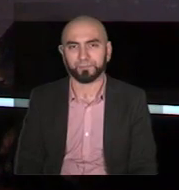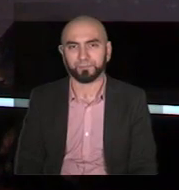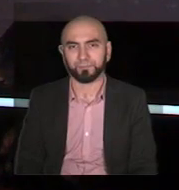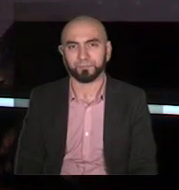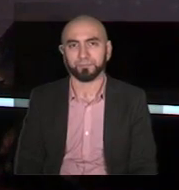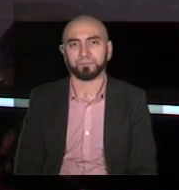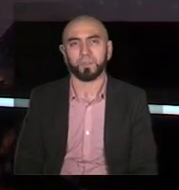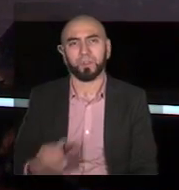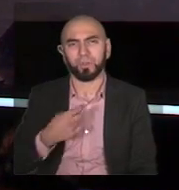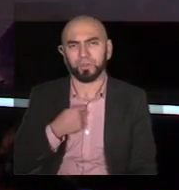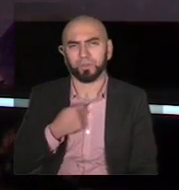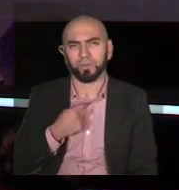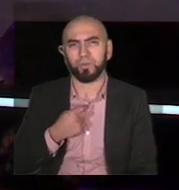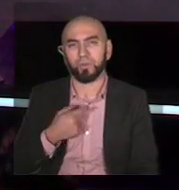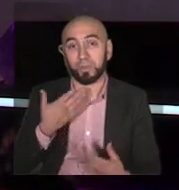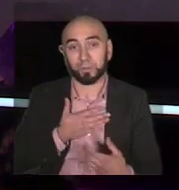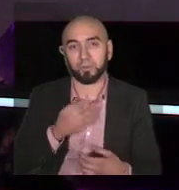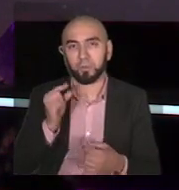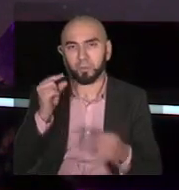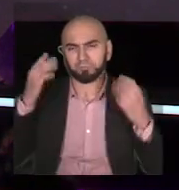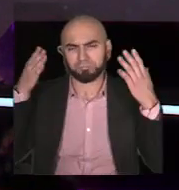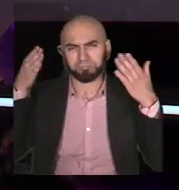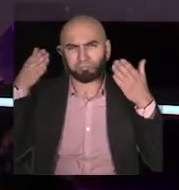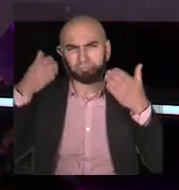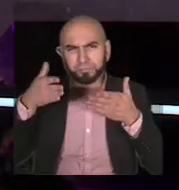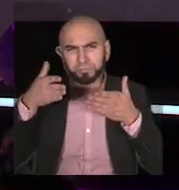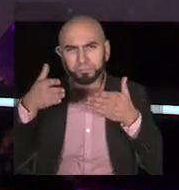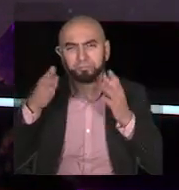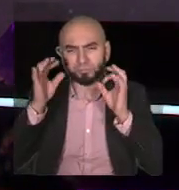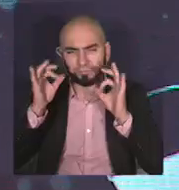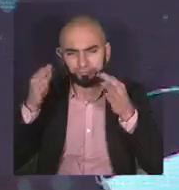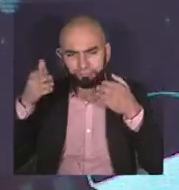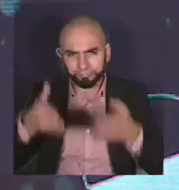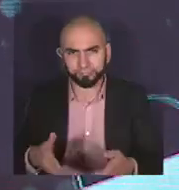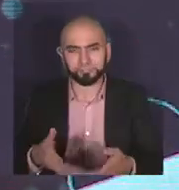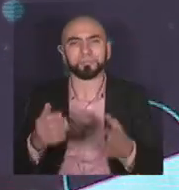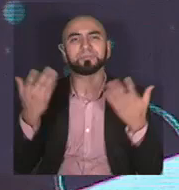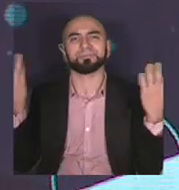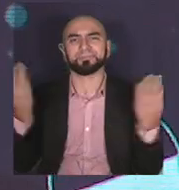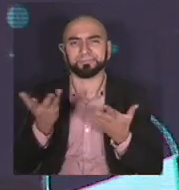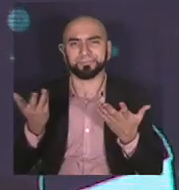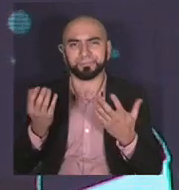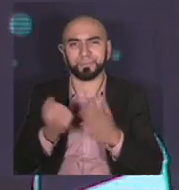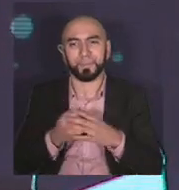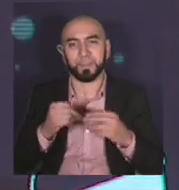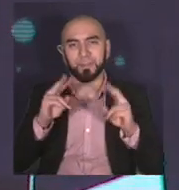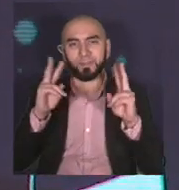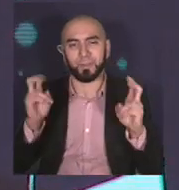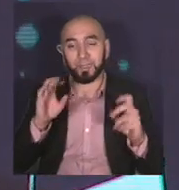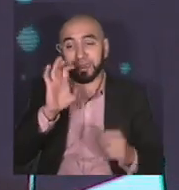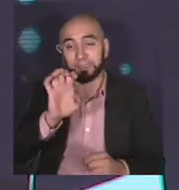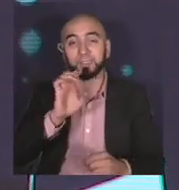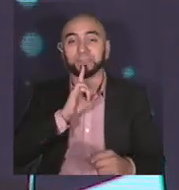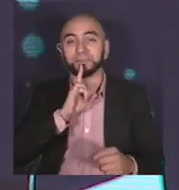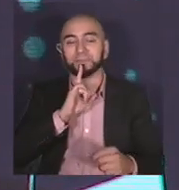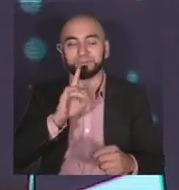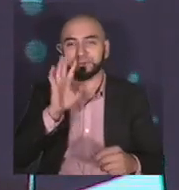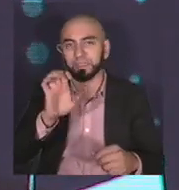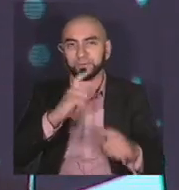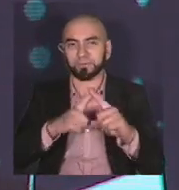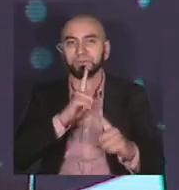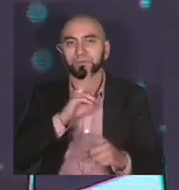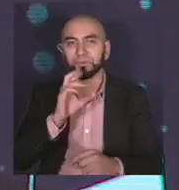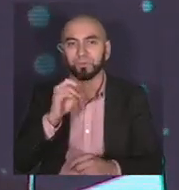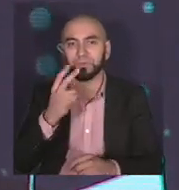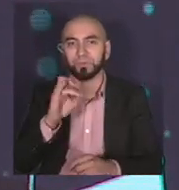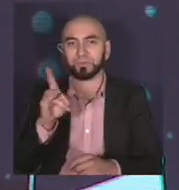Yo quiero enfocarme ahora un poco más en detalle en la extroversión, porque es un campo